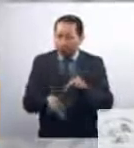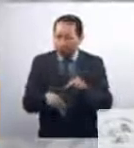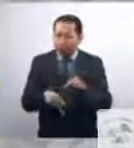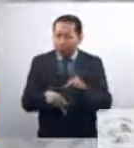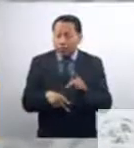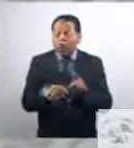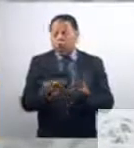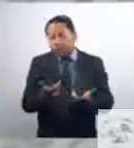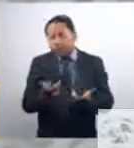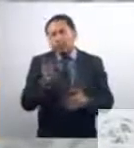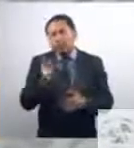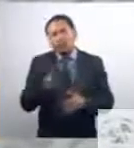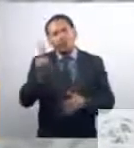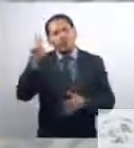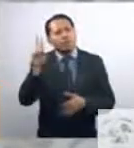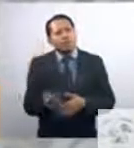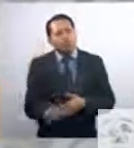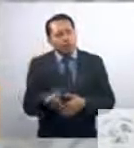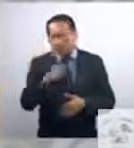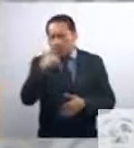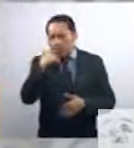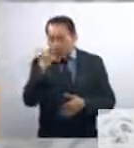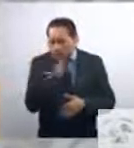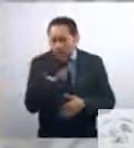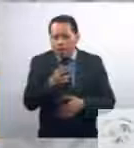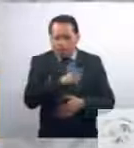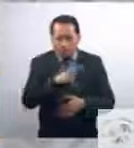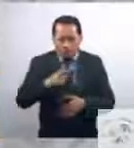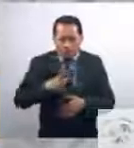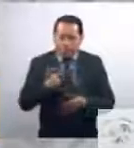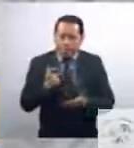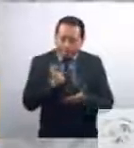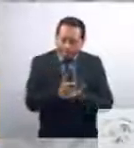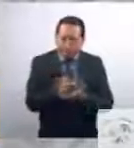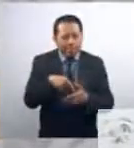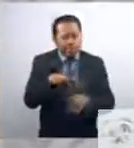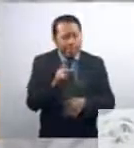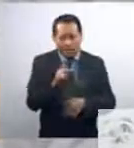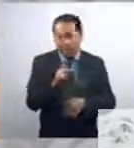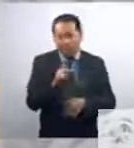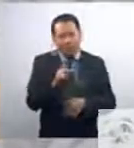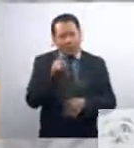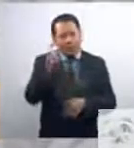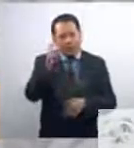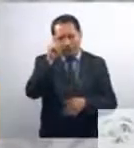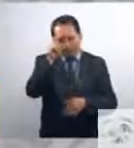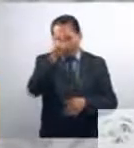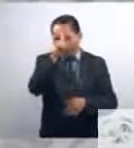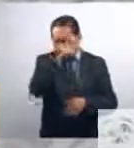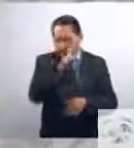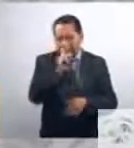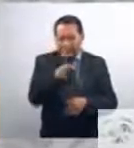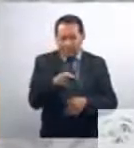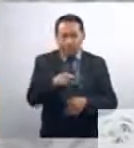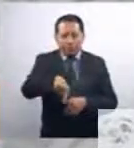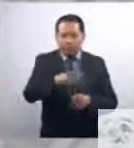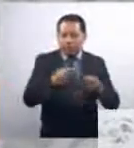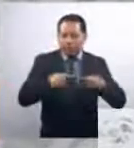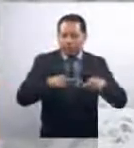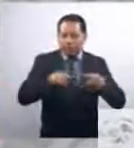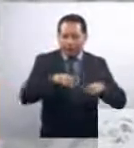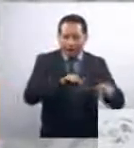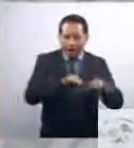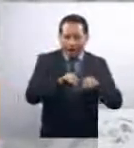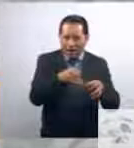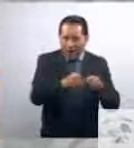Si bien es cierto que ha procurado solventar los adeudos, la situación no es fácil para los productores que viven al día, por